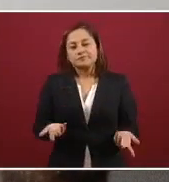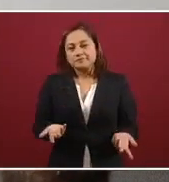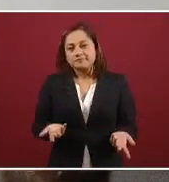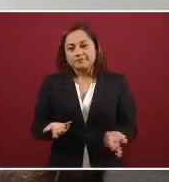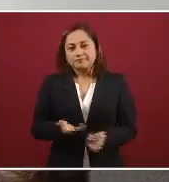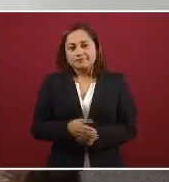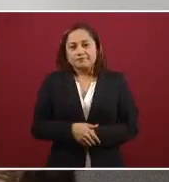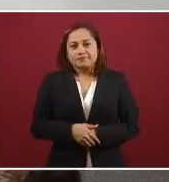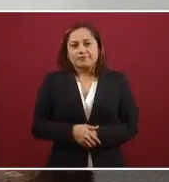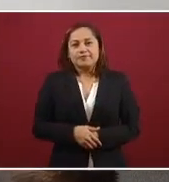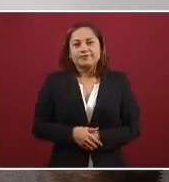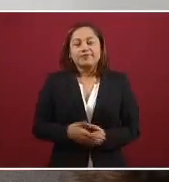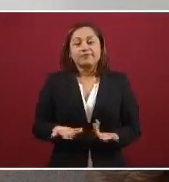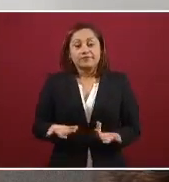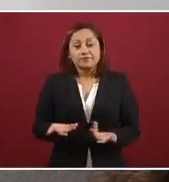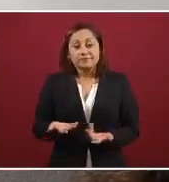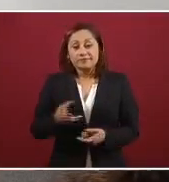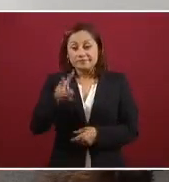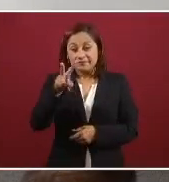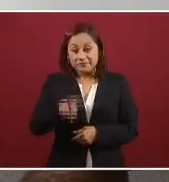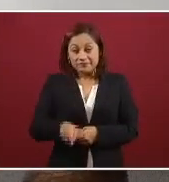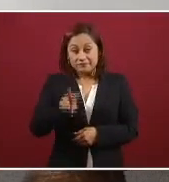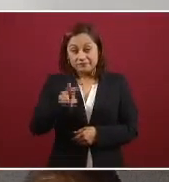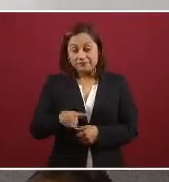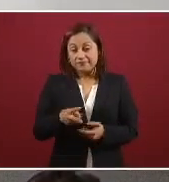es el medio ambiente,